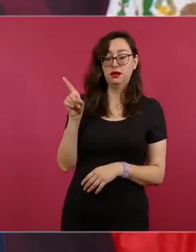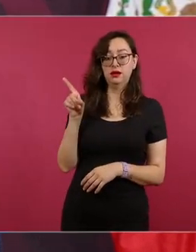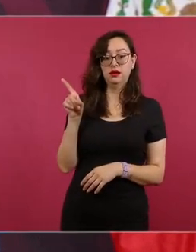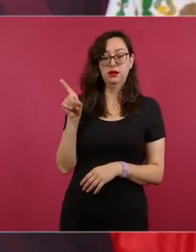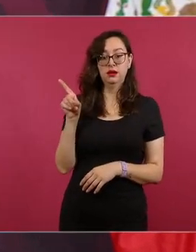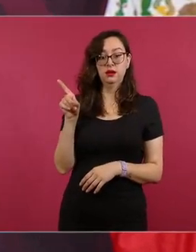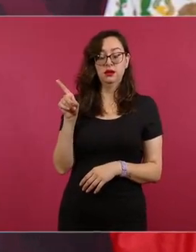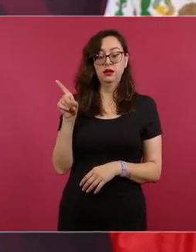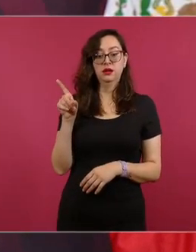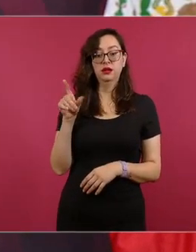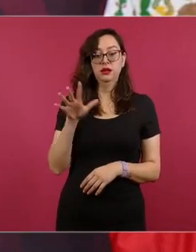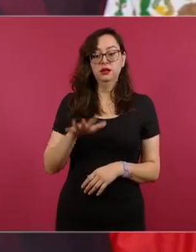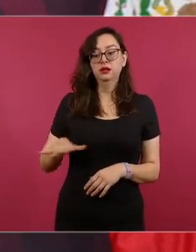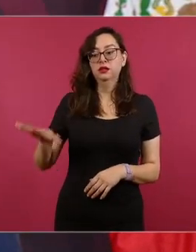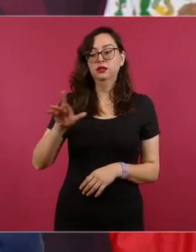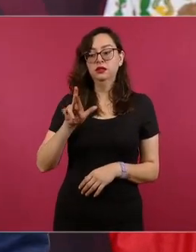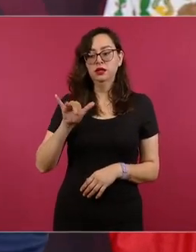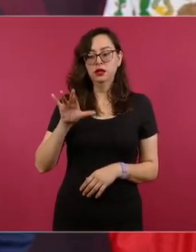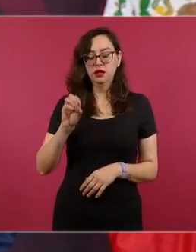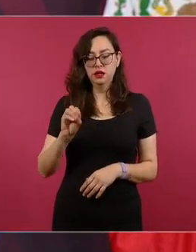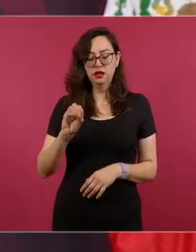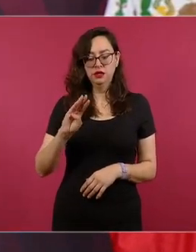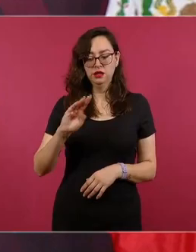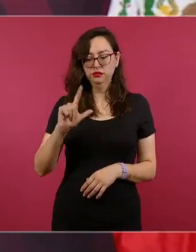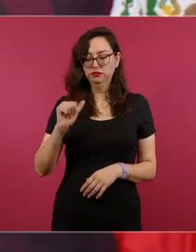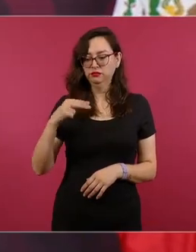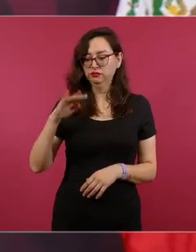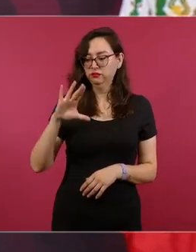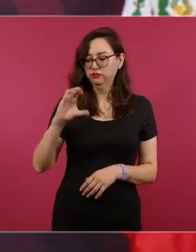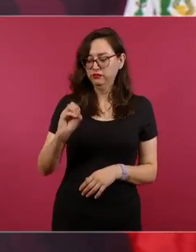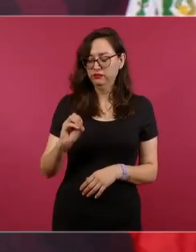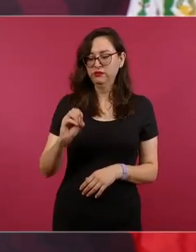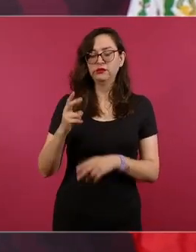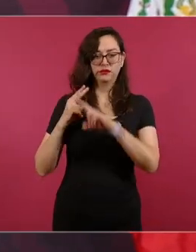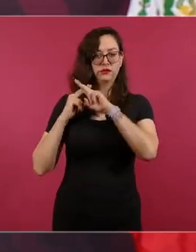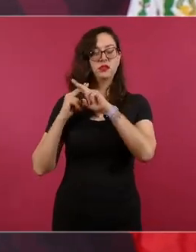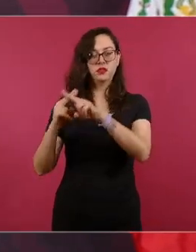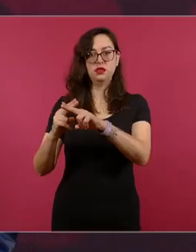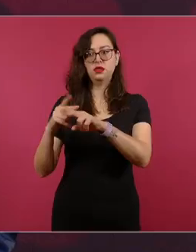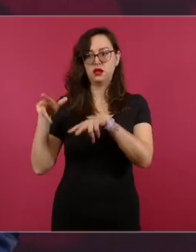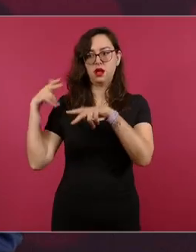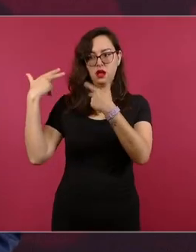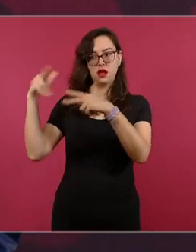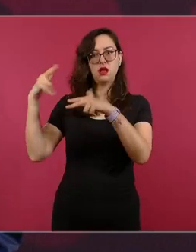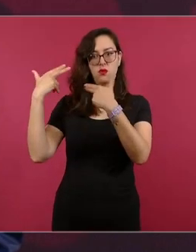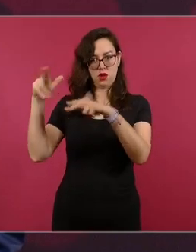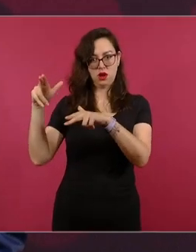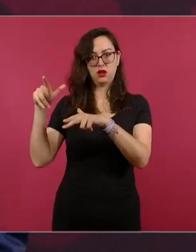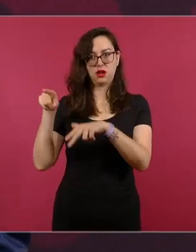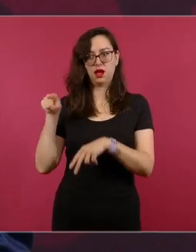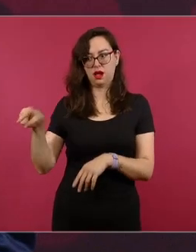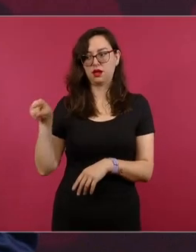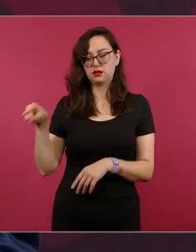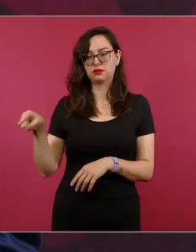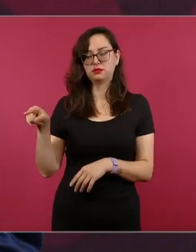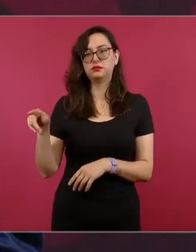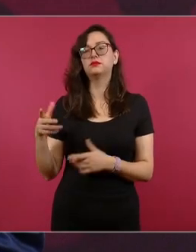en el aniversario de la represión de la huelga